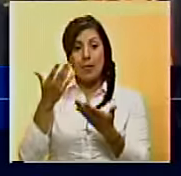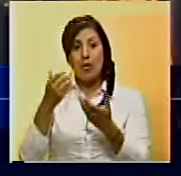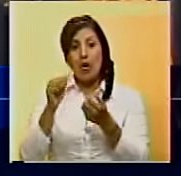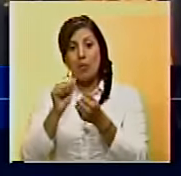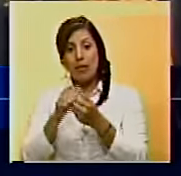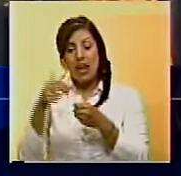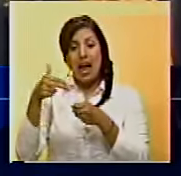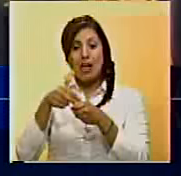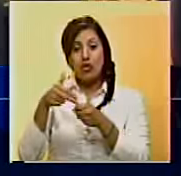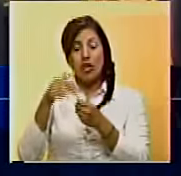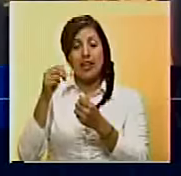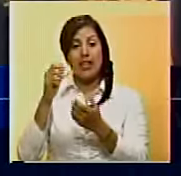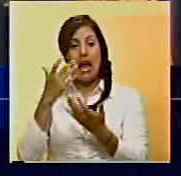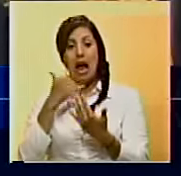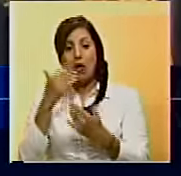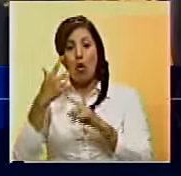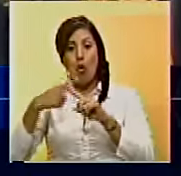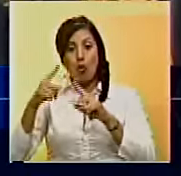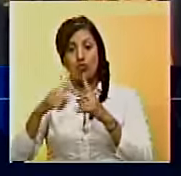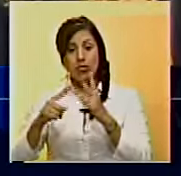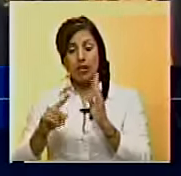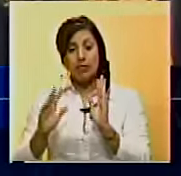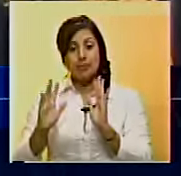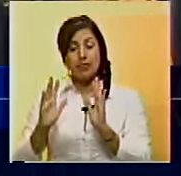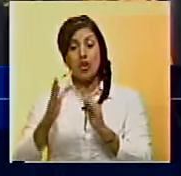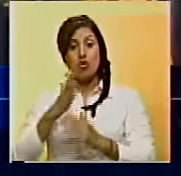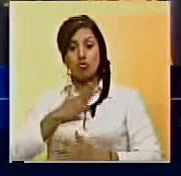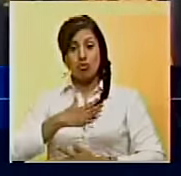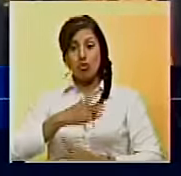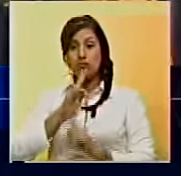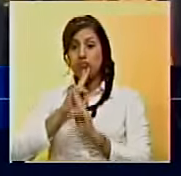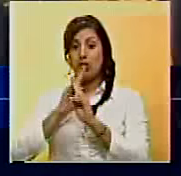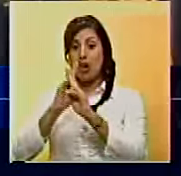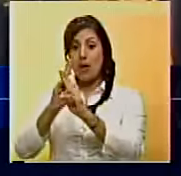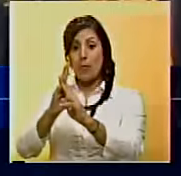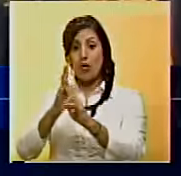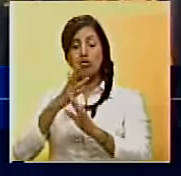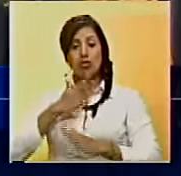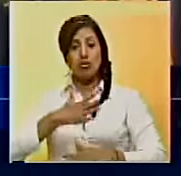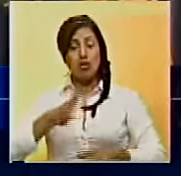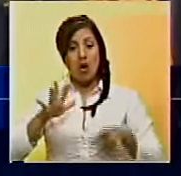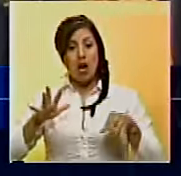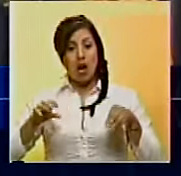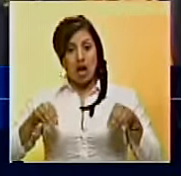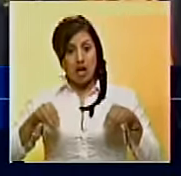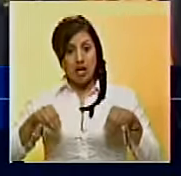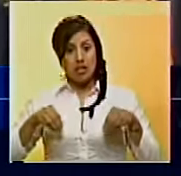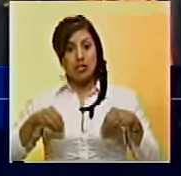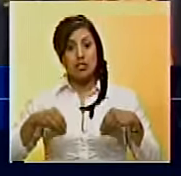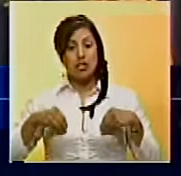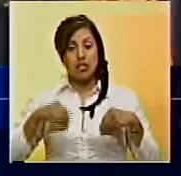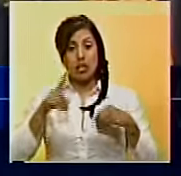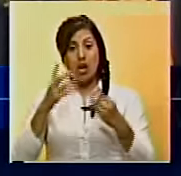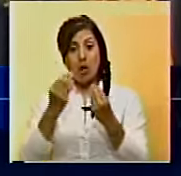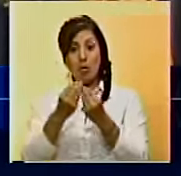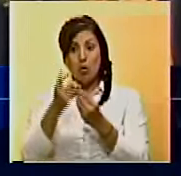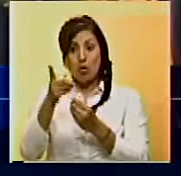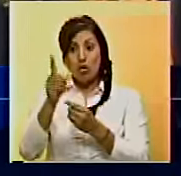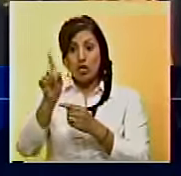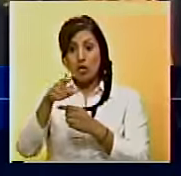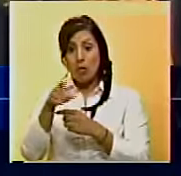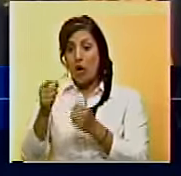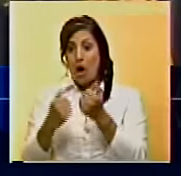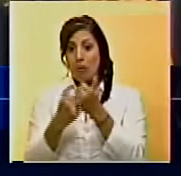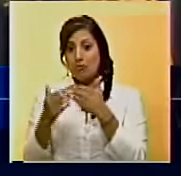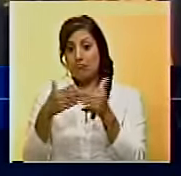internos, de gasolina y otras materias. Yo le dije, yo las voy a tomar con ustedes o